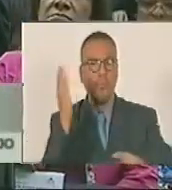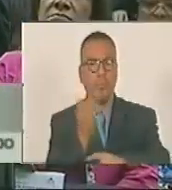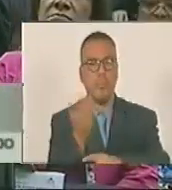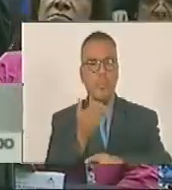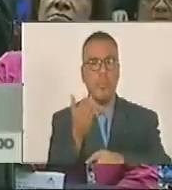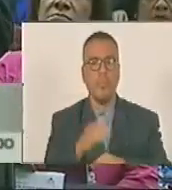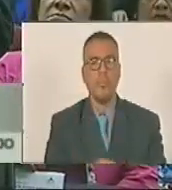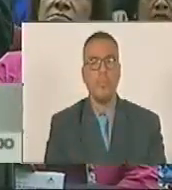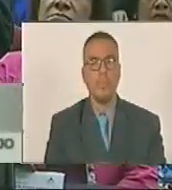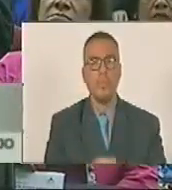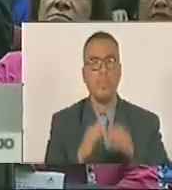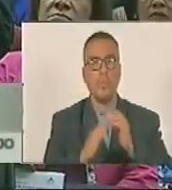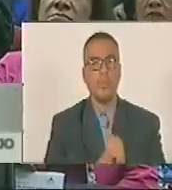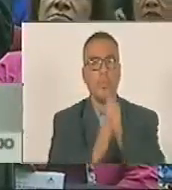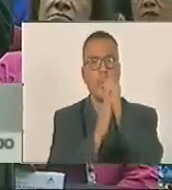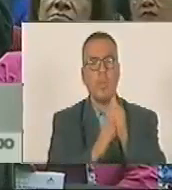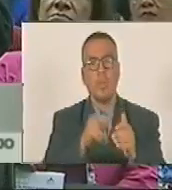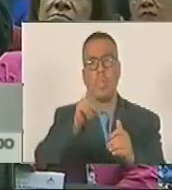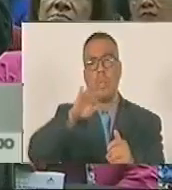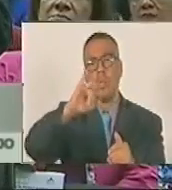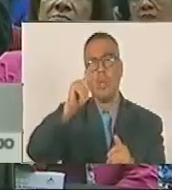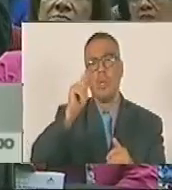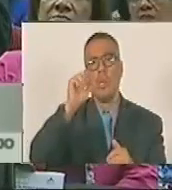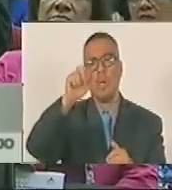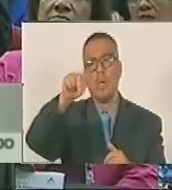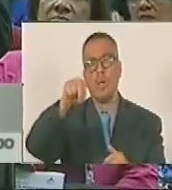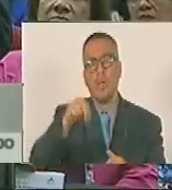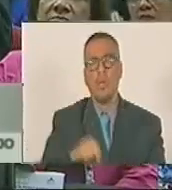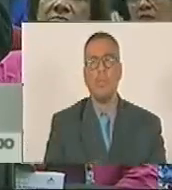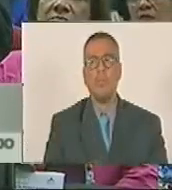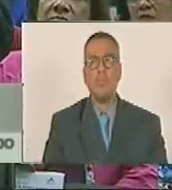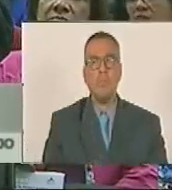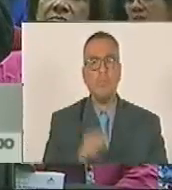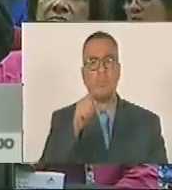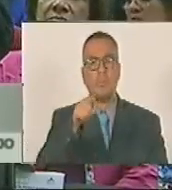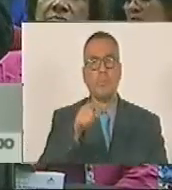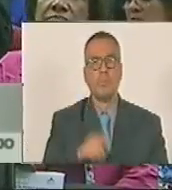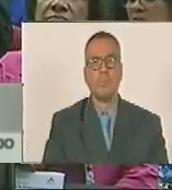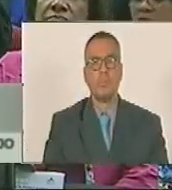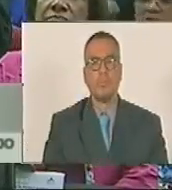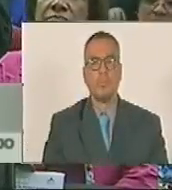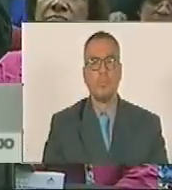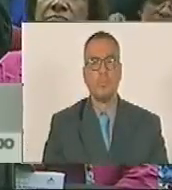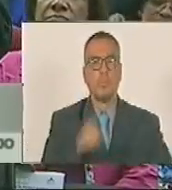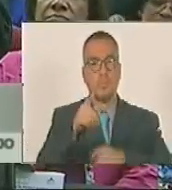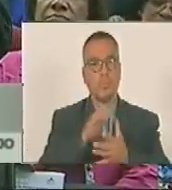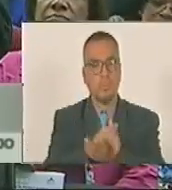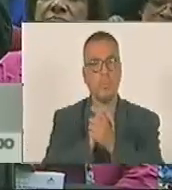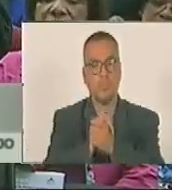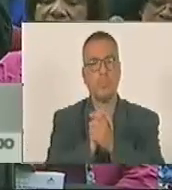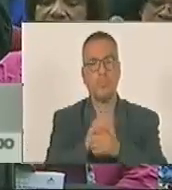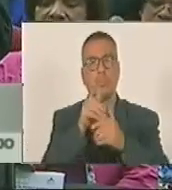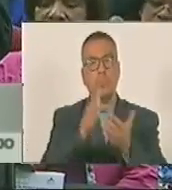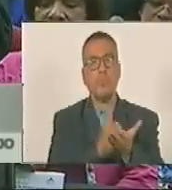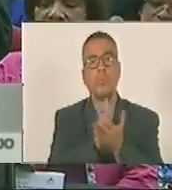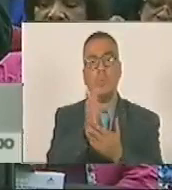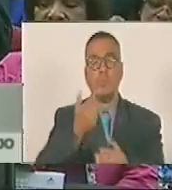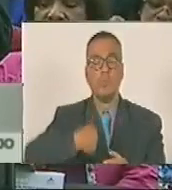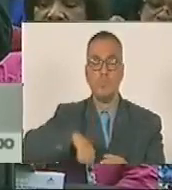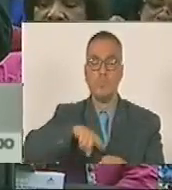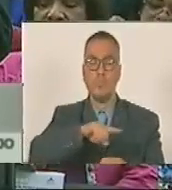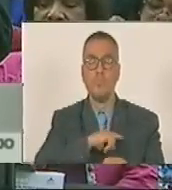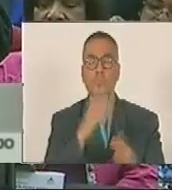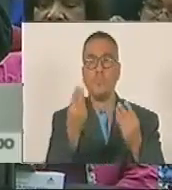el líder vietnamita Quang Trung. Así que este compañero va a un destino que para nosotros es